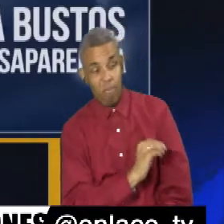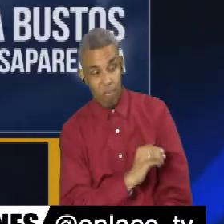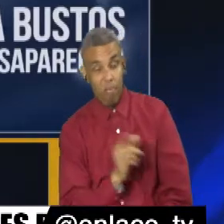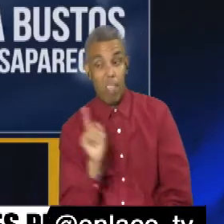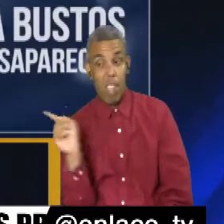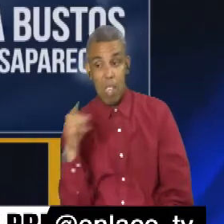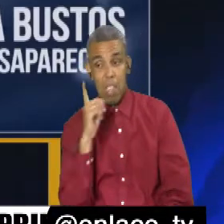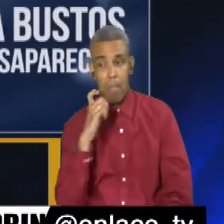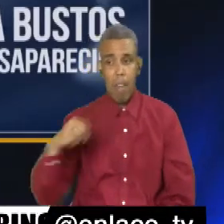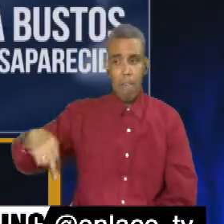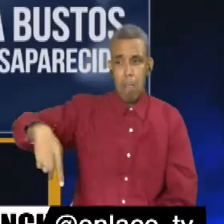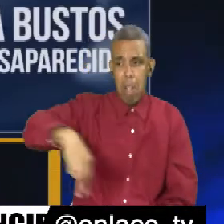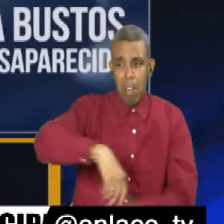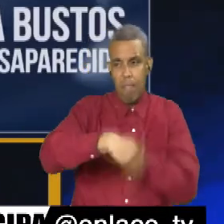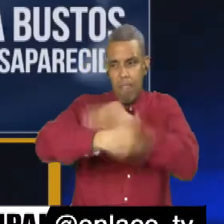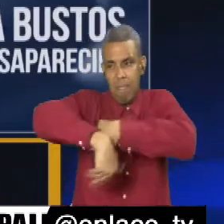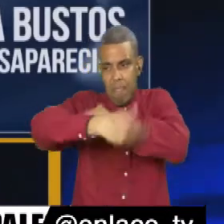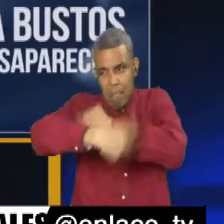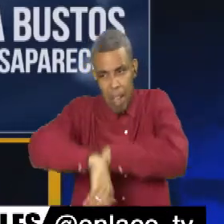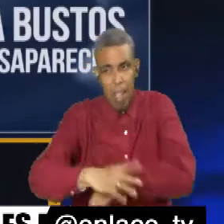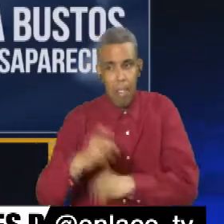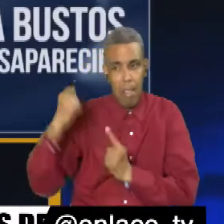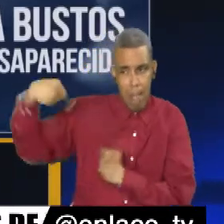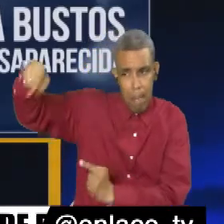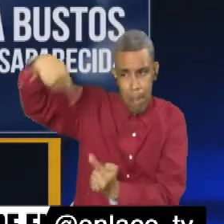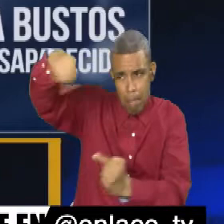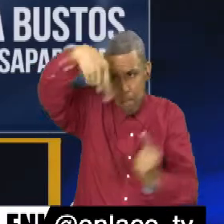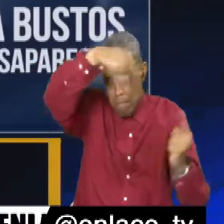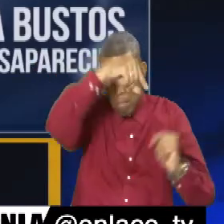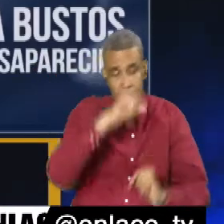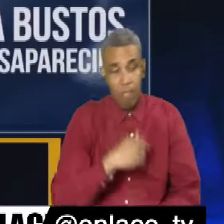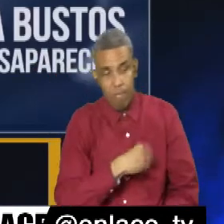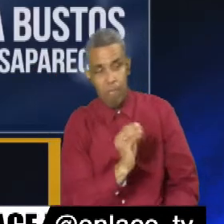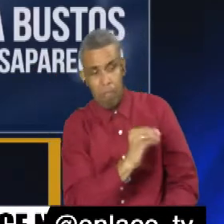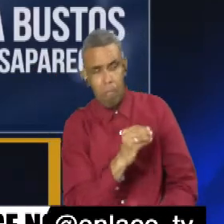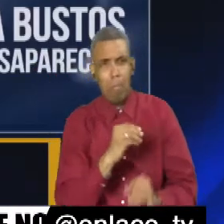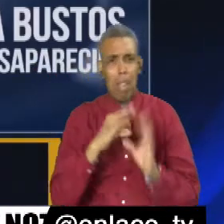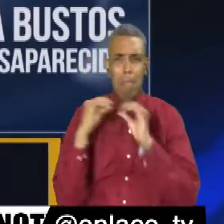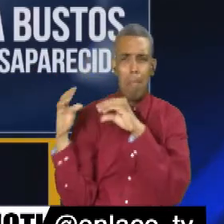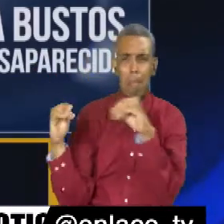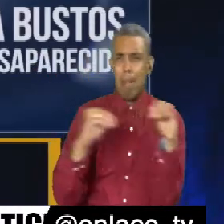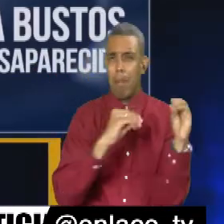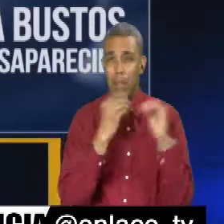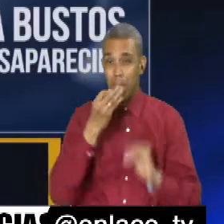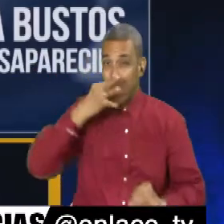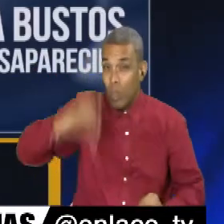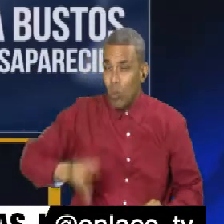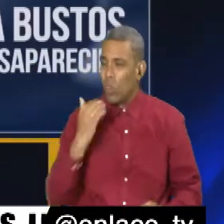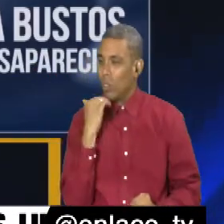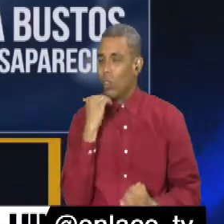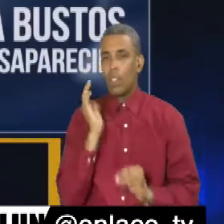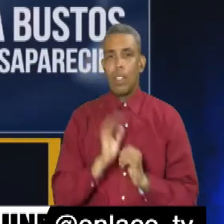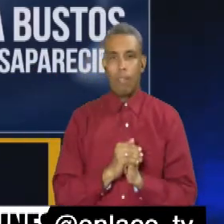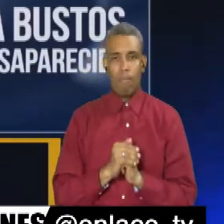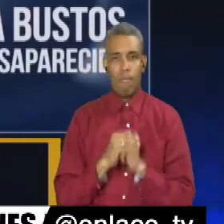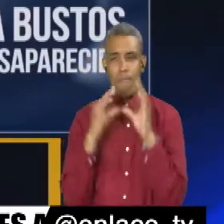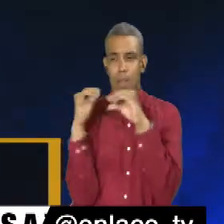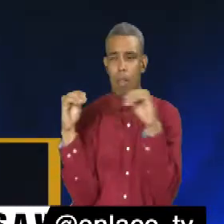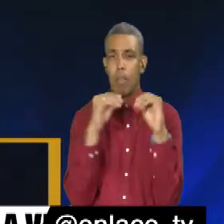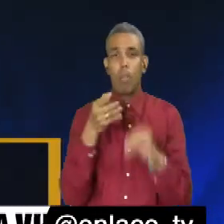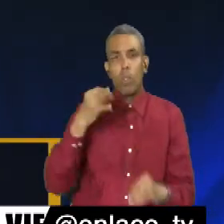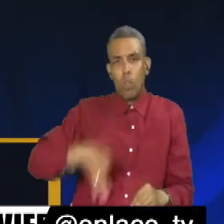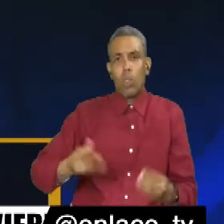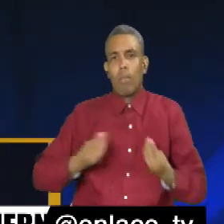la verdad, no hemos sabido nada de ella. Desde el día que ella dijo, voy a o sea, ella salió porque nos vimos en el centro